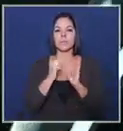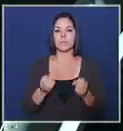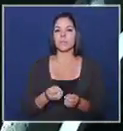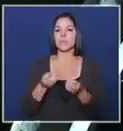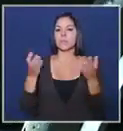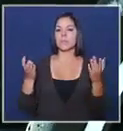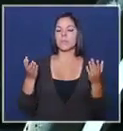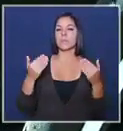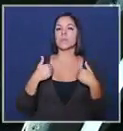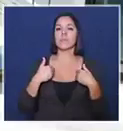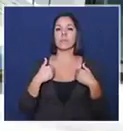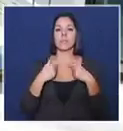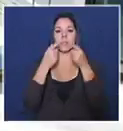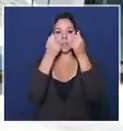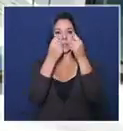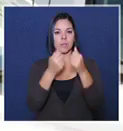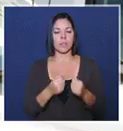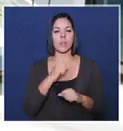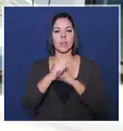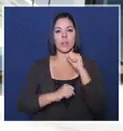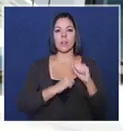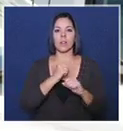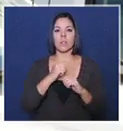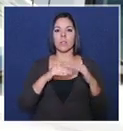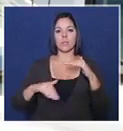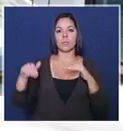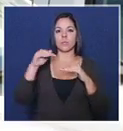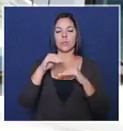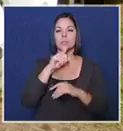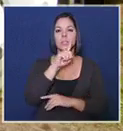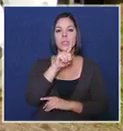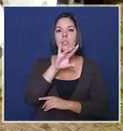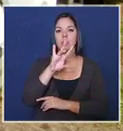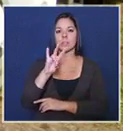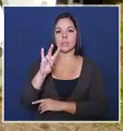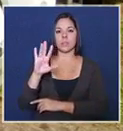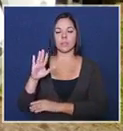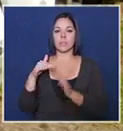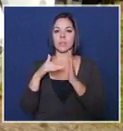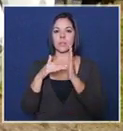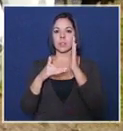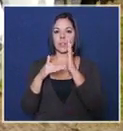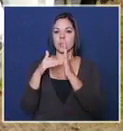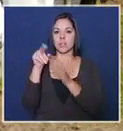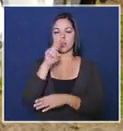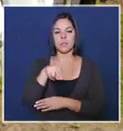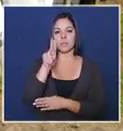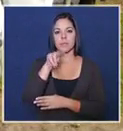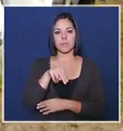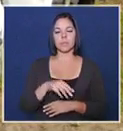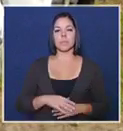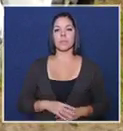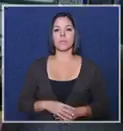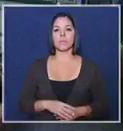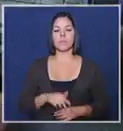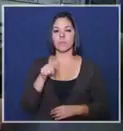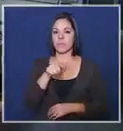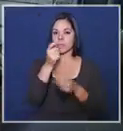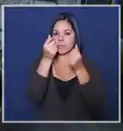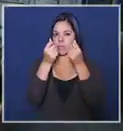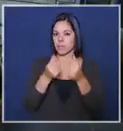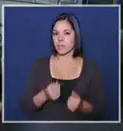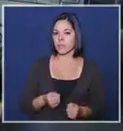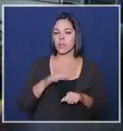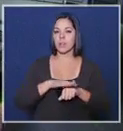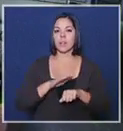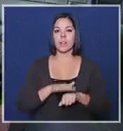Seguridad Pública contará con un presupuesto anual que supera los 175 mil millones de colones. Estos